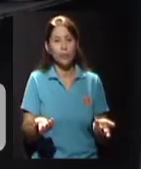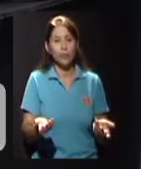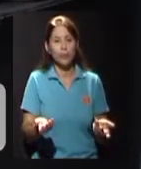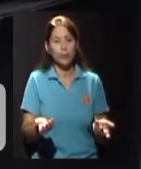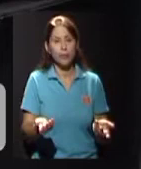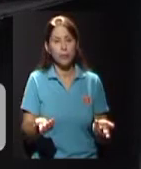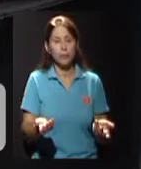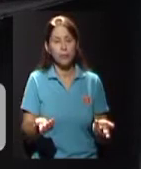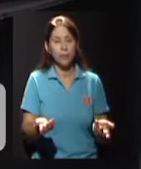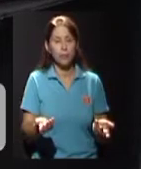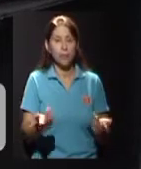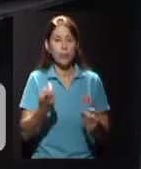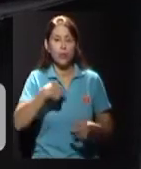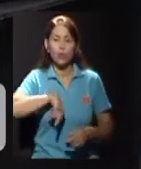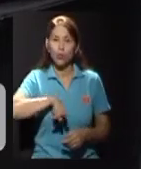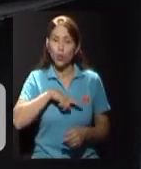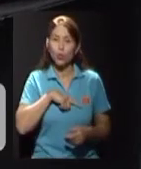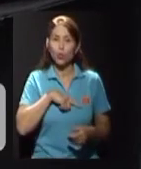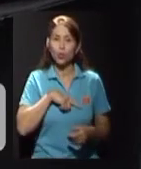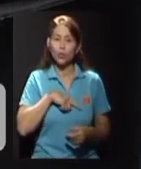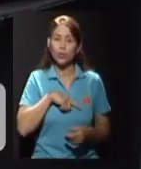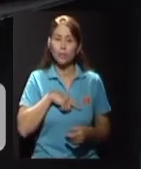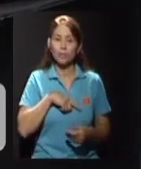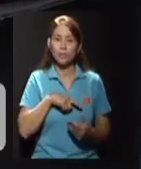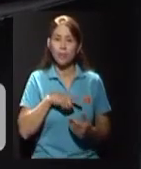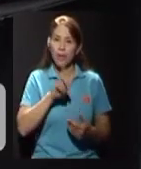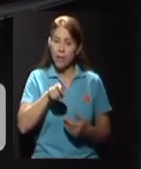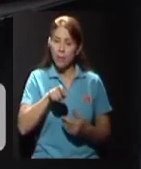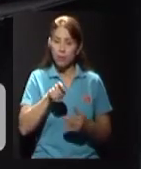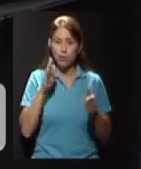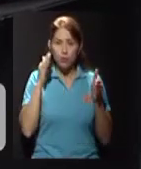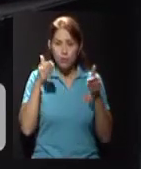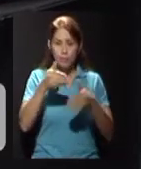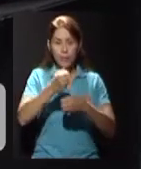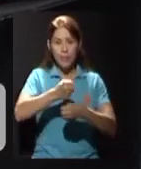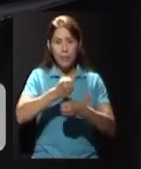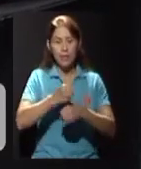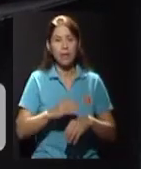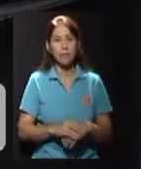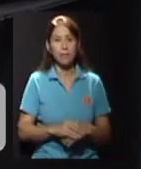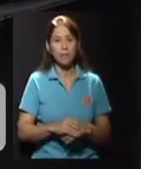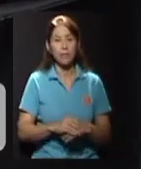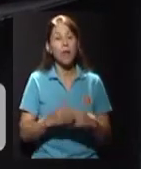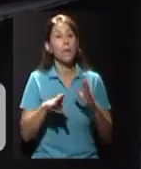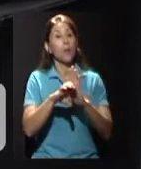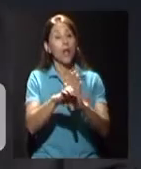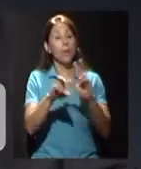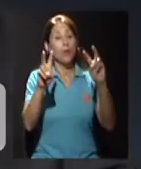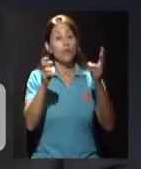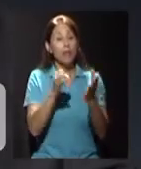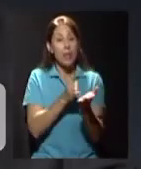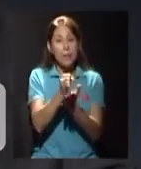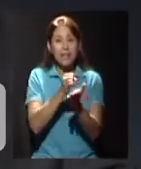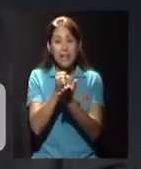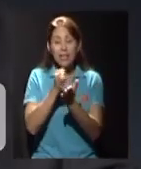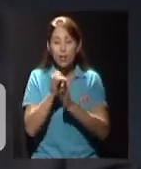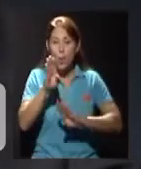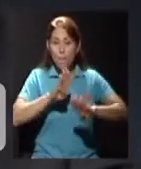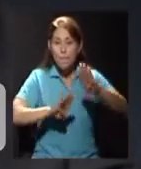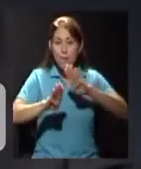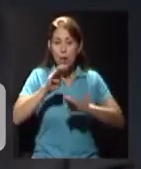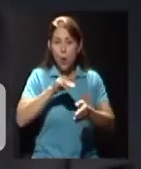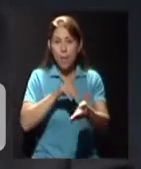pues en los que debemos intervenir la investigación biomédica por ejemplo era otra área que